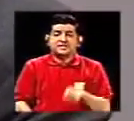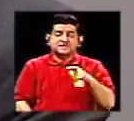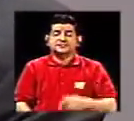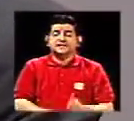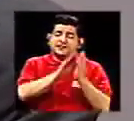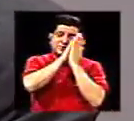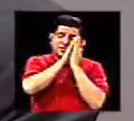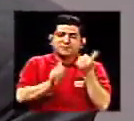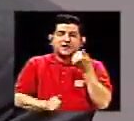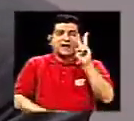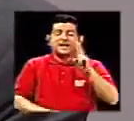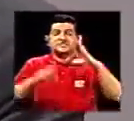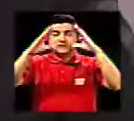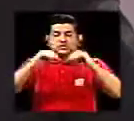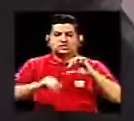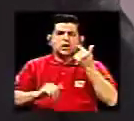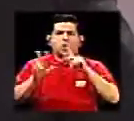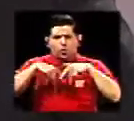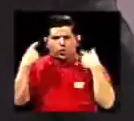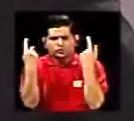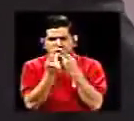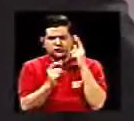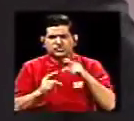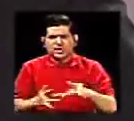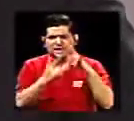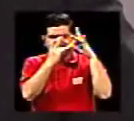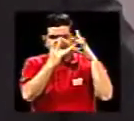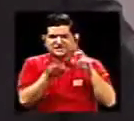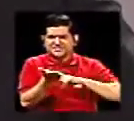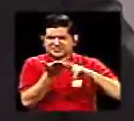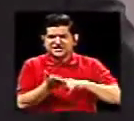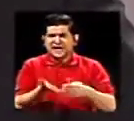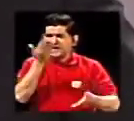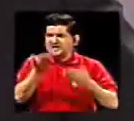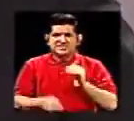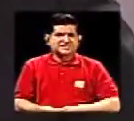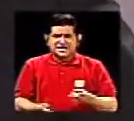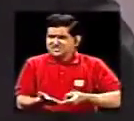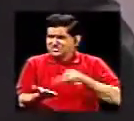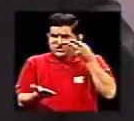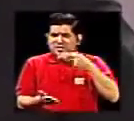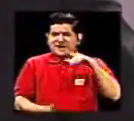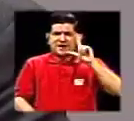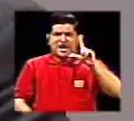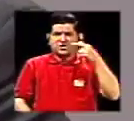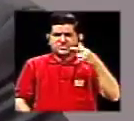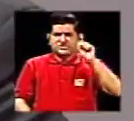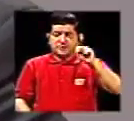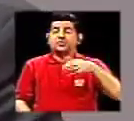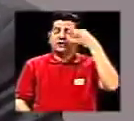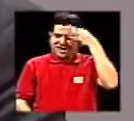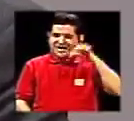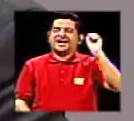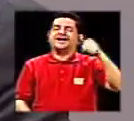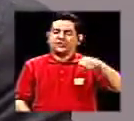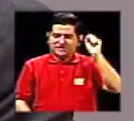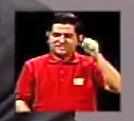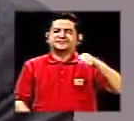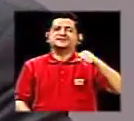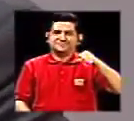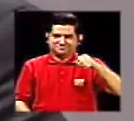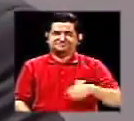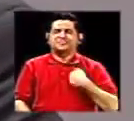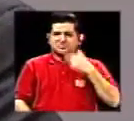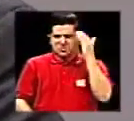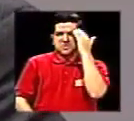las 12 de la noche con reuniones. ¿Los otros partidos, especialmente Liberación Nacional, subestimaron a Luis Guillermo Solís? Creo que sí, por lo